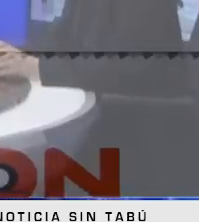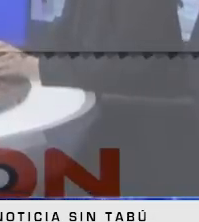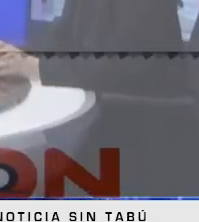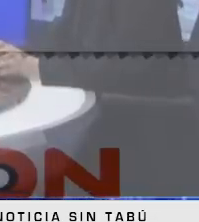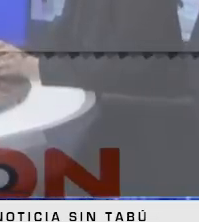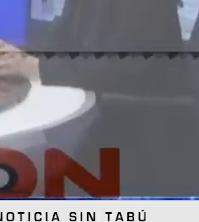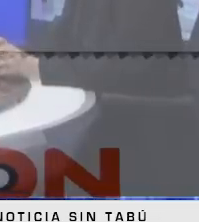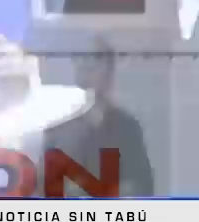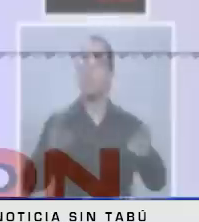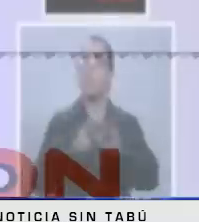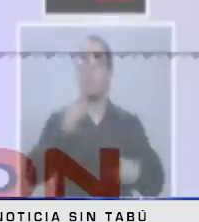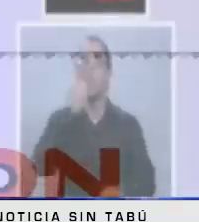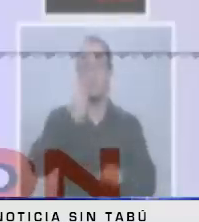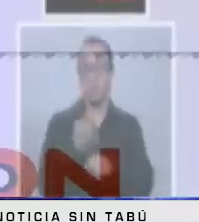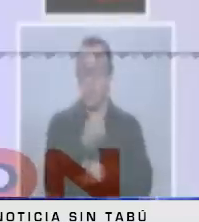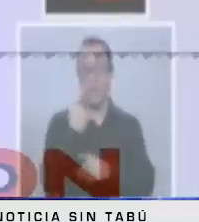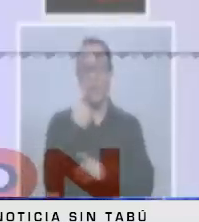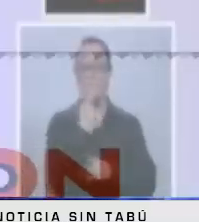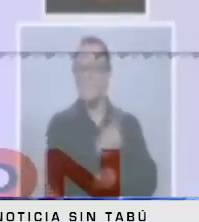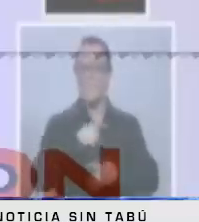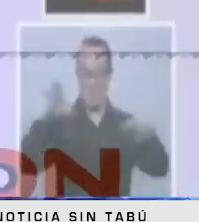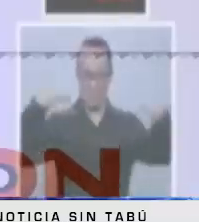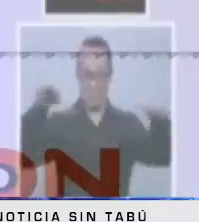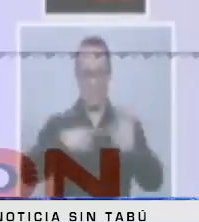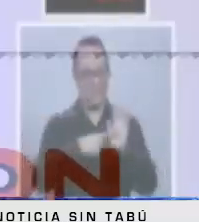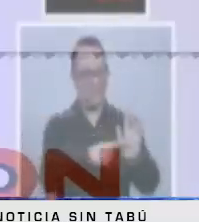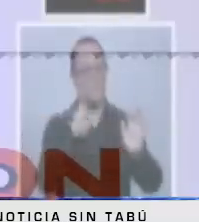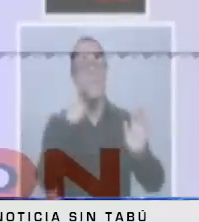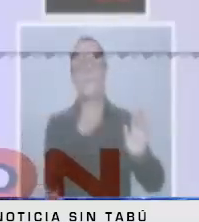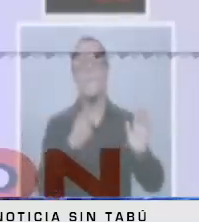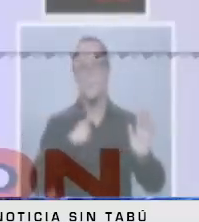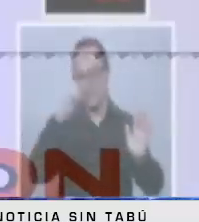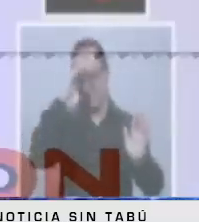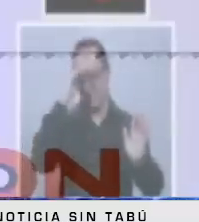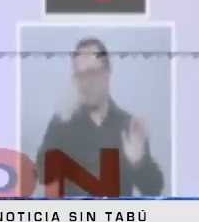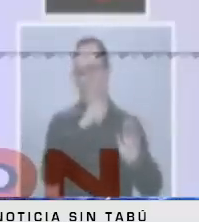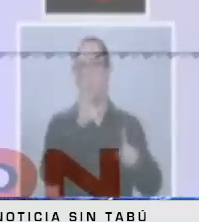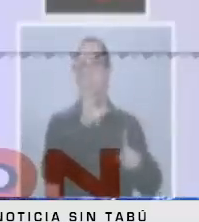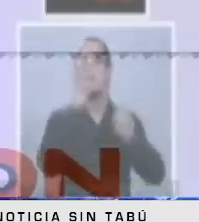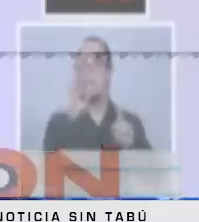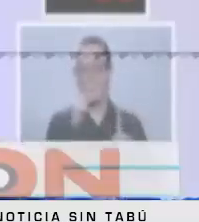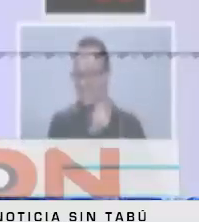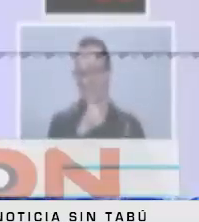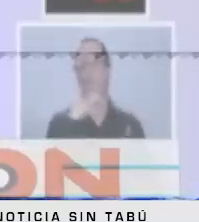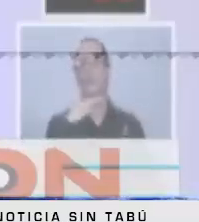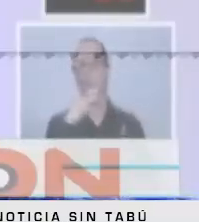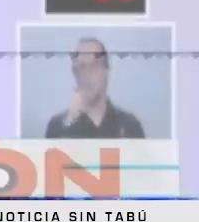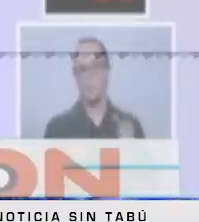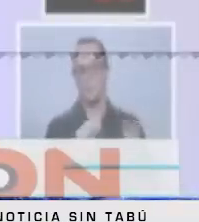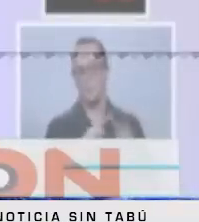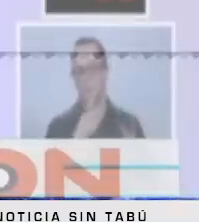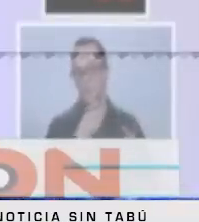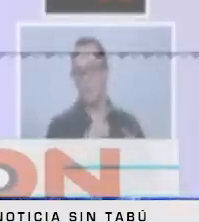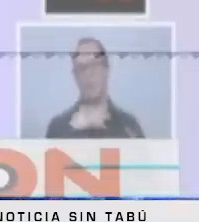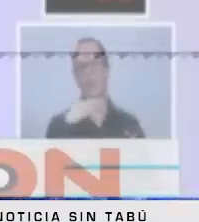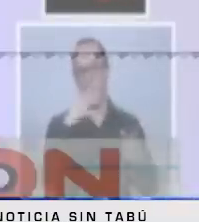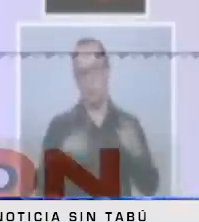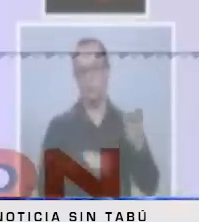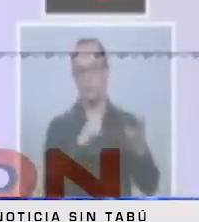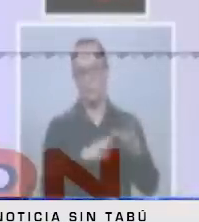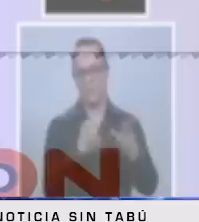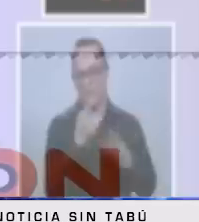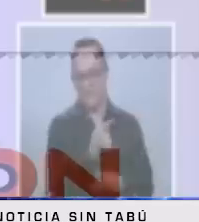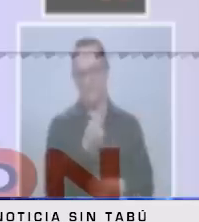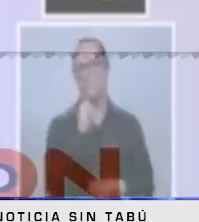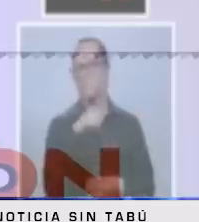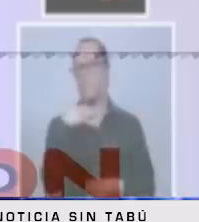vamos a ver. Parte del efectivamente, esa es la boleta. Y yo nada más hago una reflexión. Si seguimos a esa opción, es corrupción. Esta opción, corrupción.